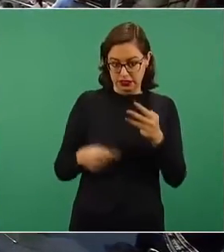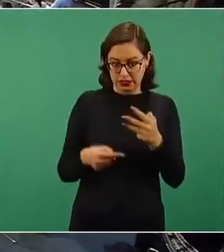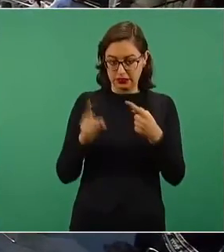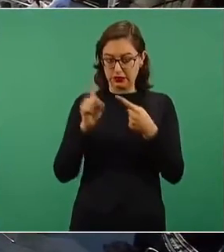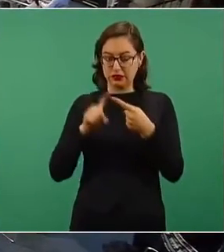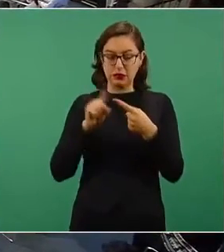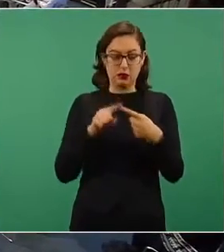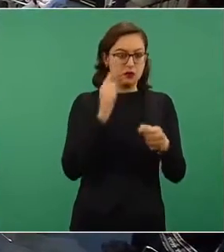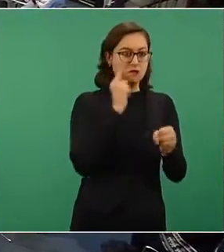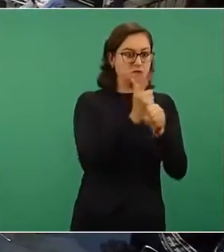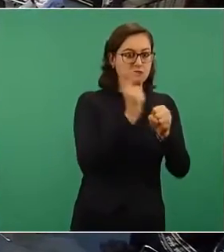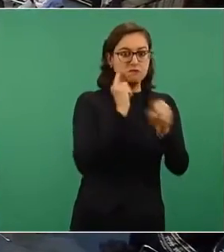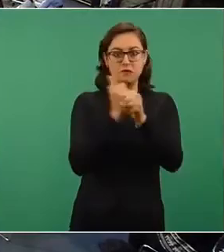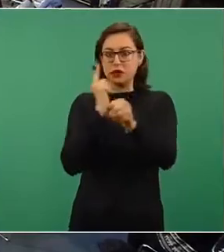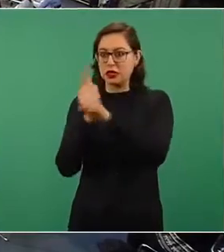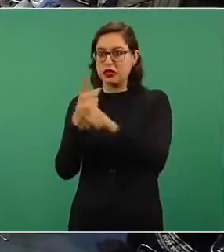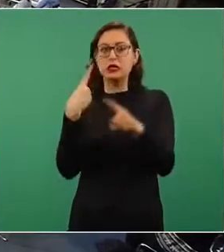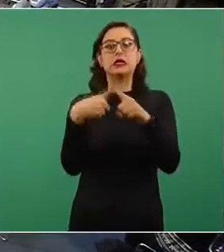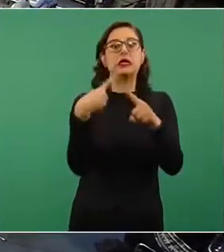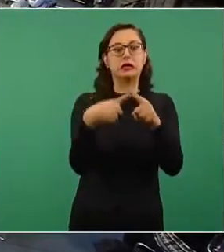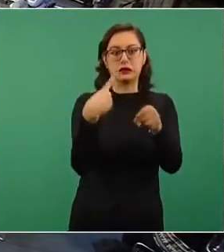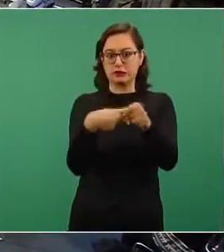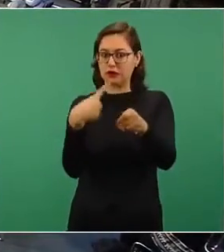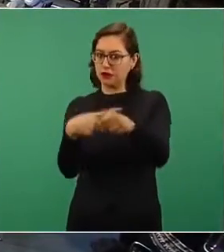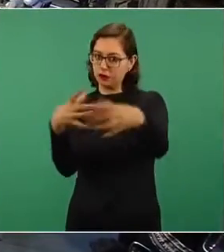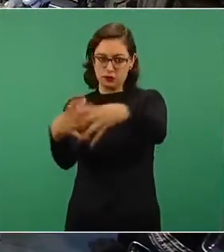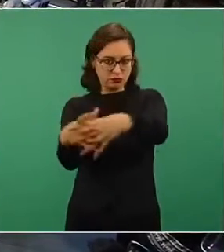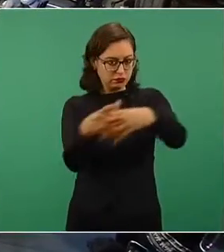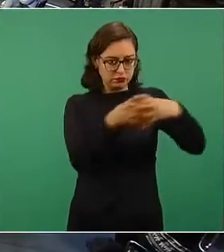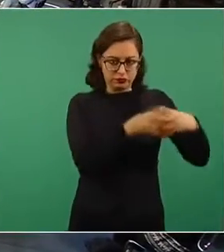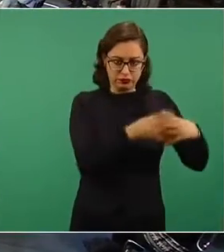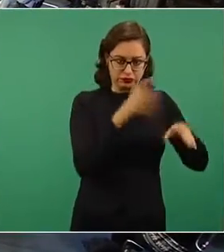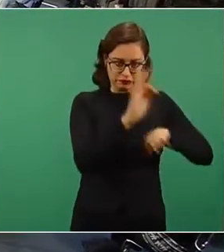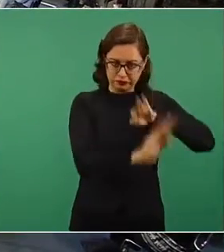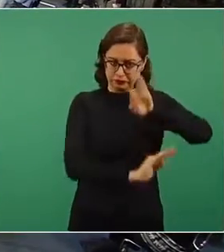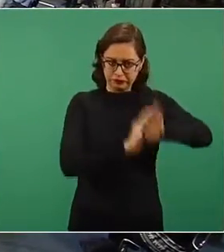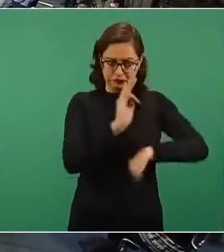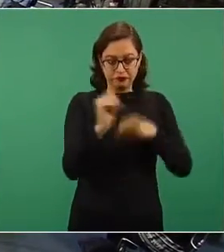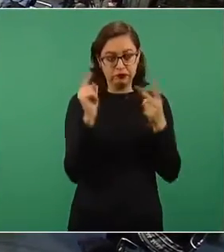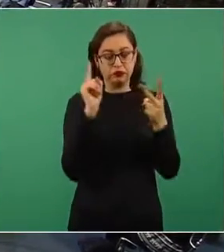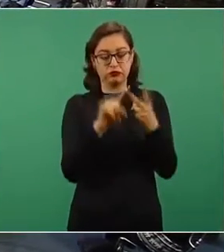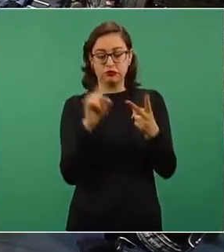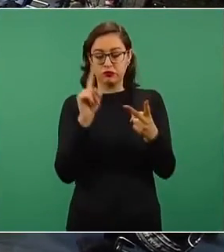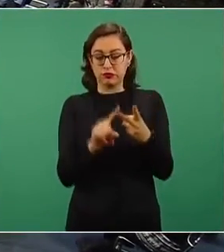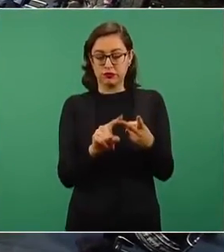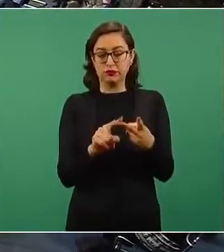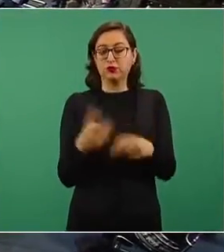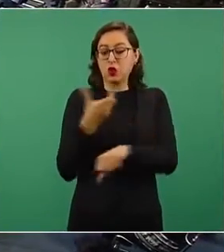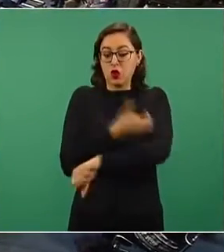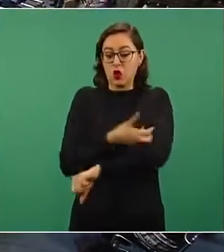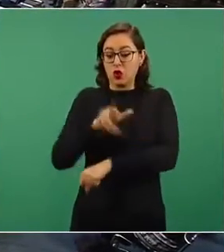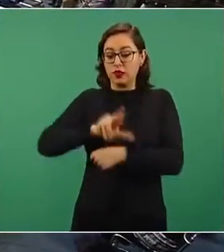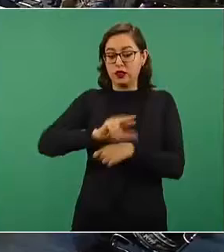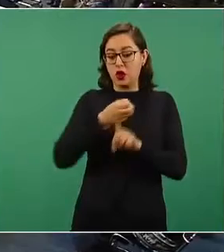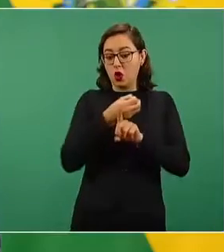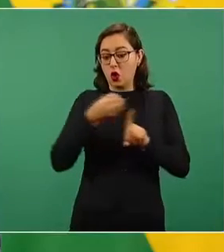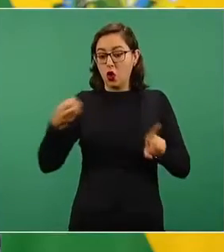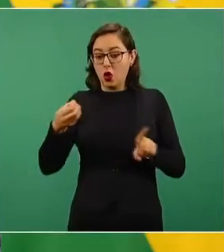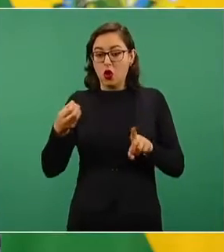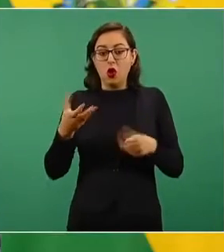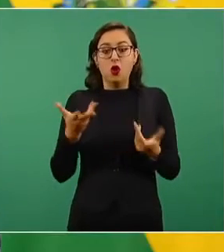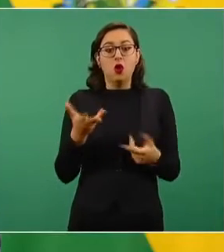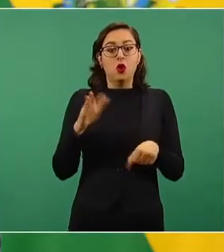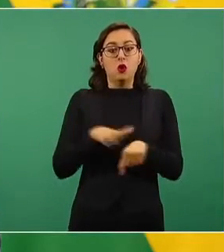detección para aislar y para medicar. Un segundo elemento es una coordinación, porque en Bolivia el tema de la